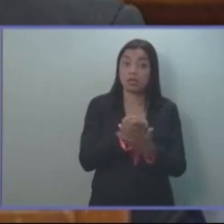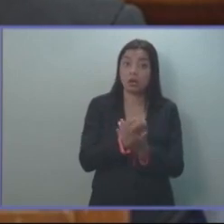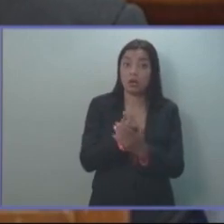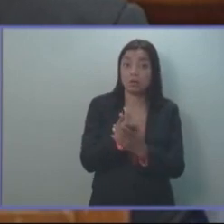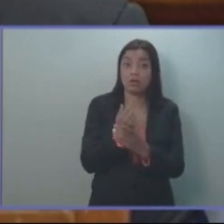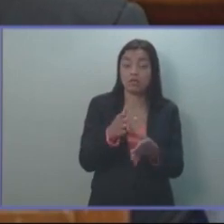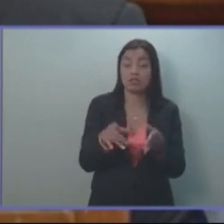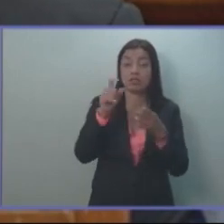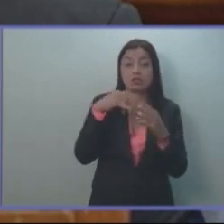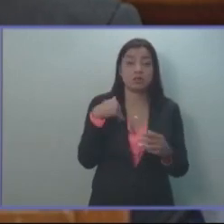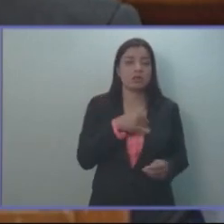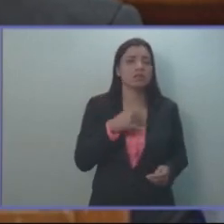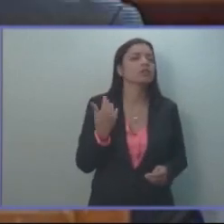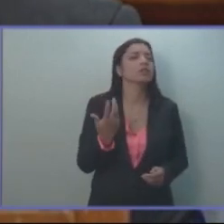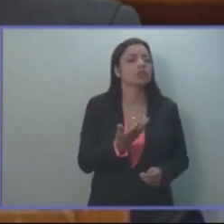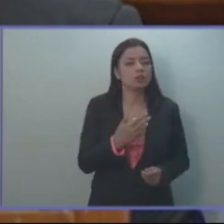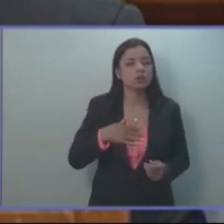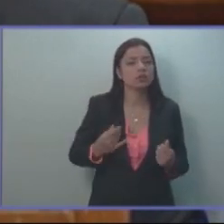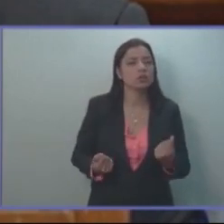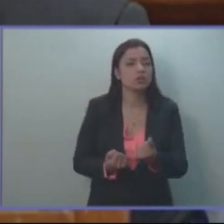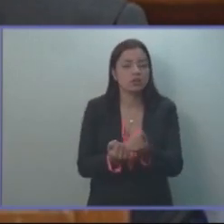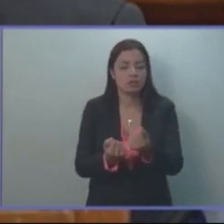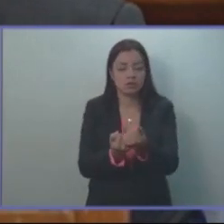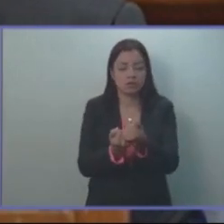ministerio, pues nosotros vamos a respaldar